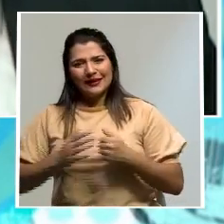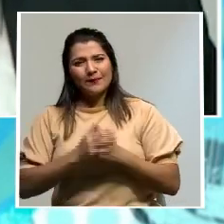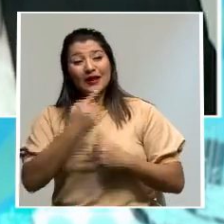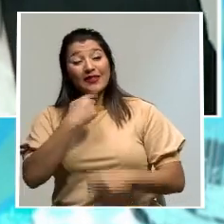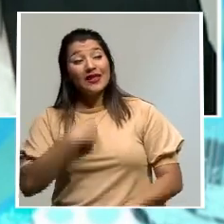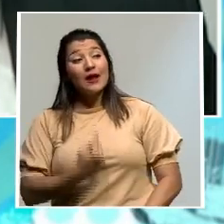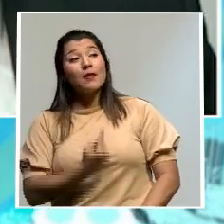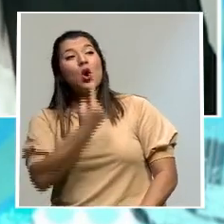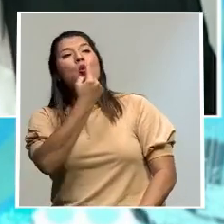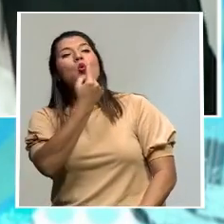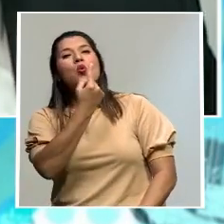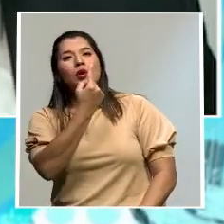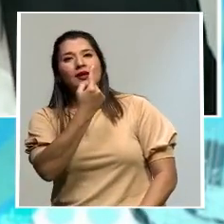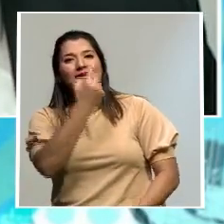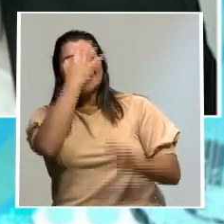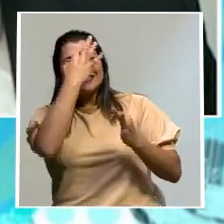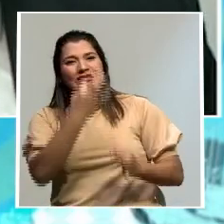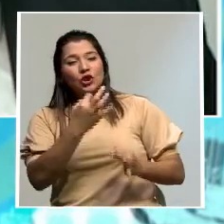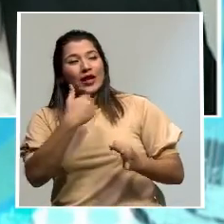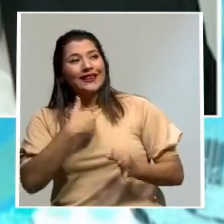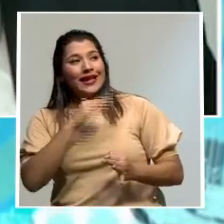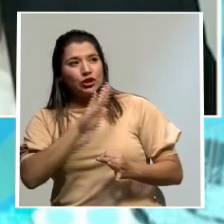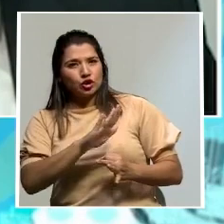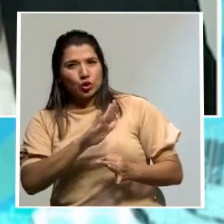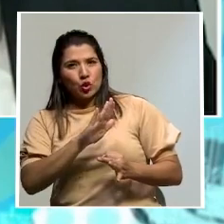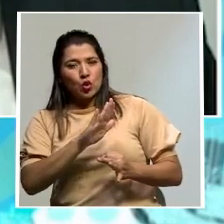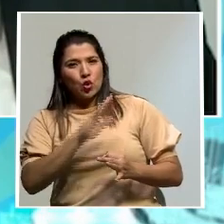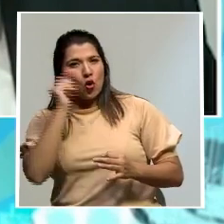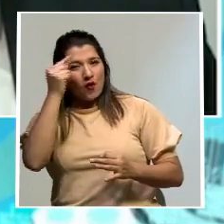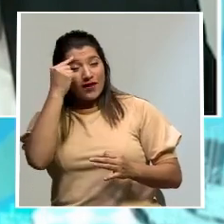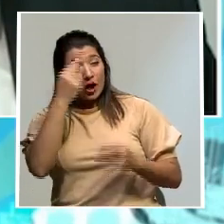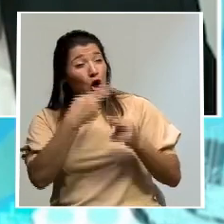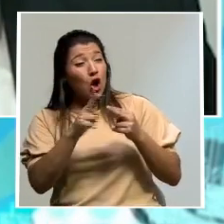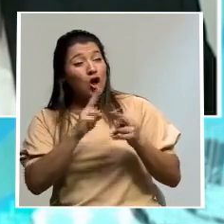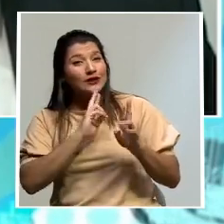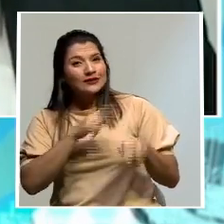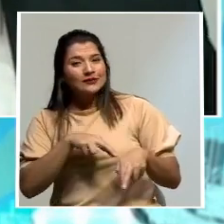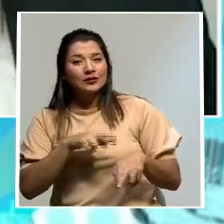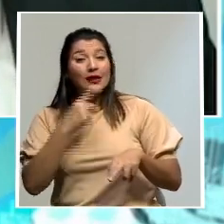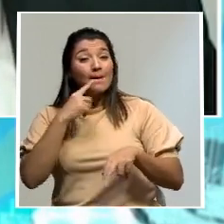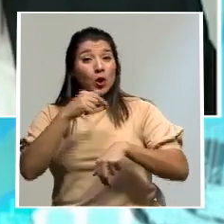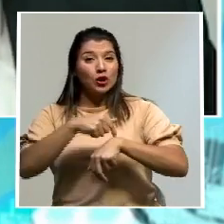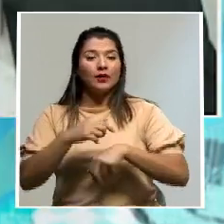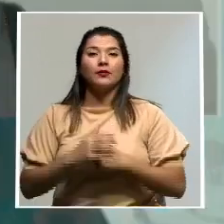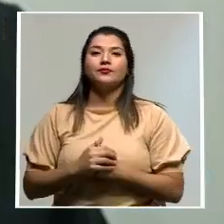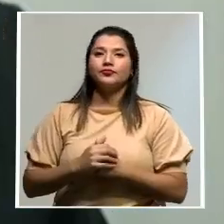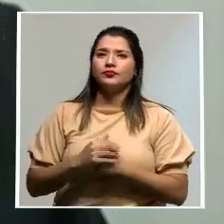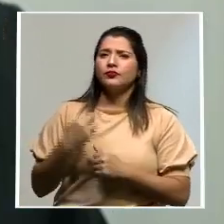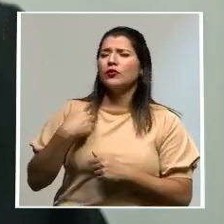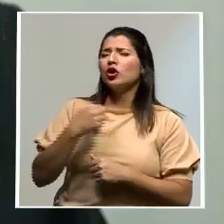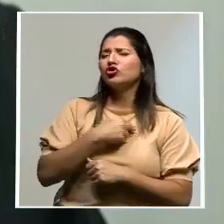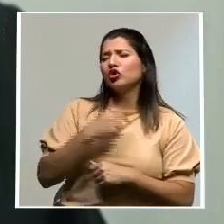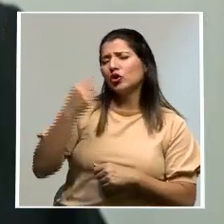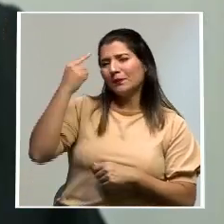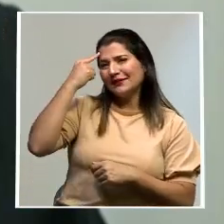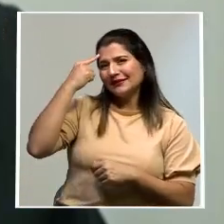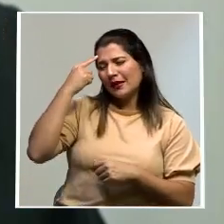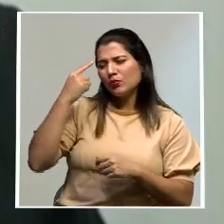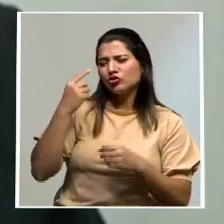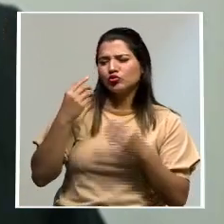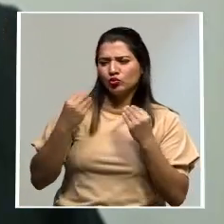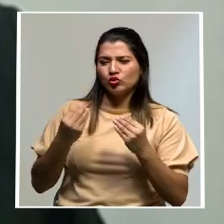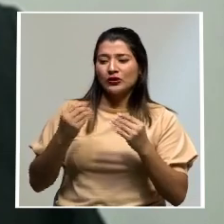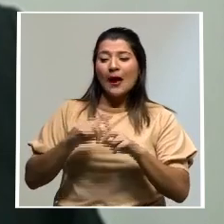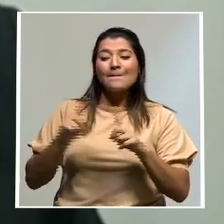urgente que tomaría su gobierno. Le pido brevedad por el tiempo. Son varias las que hemos pensado en el arranque, pero creo que la